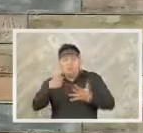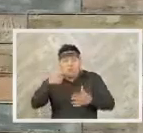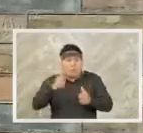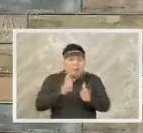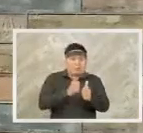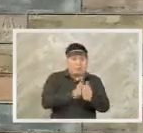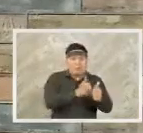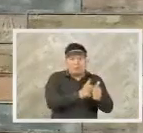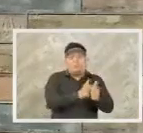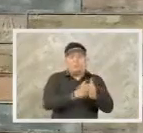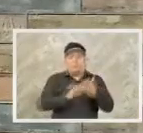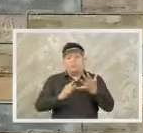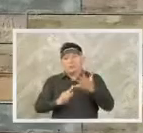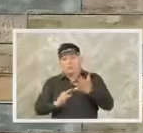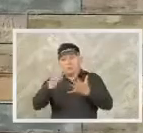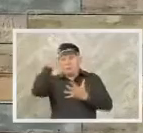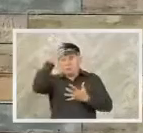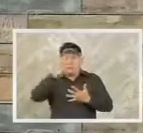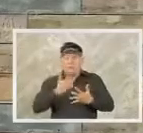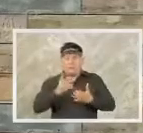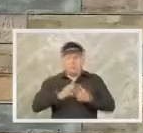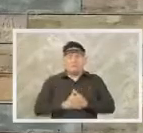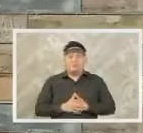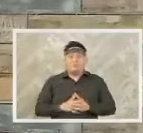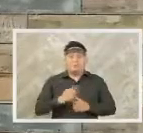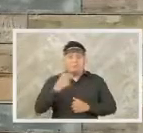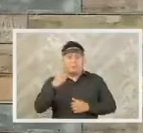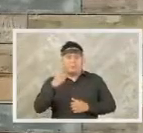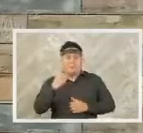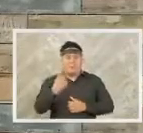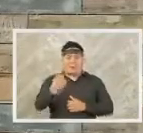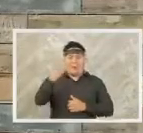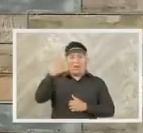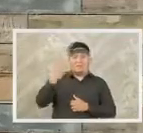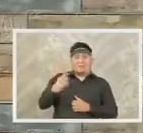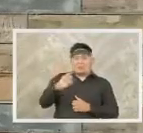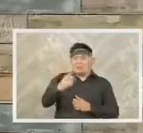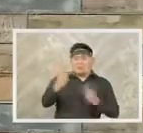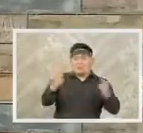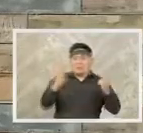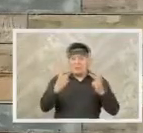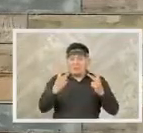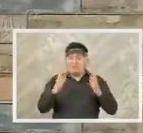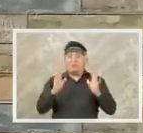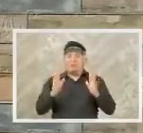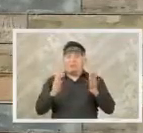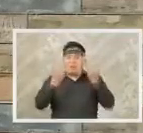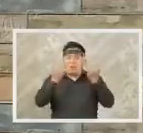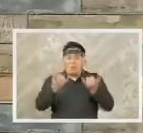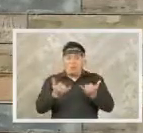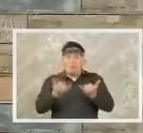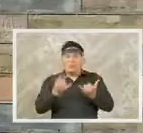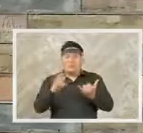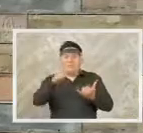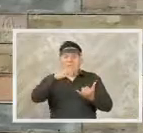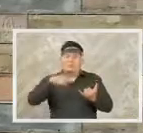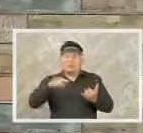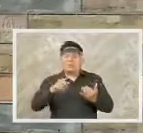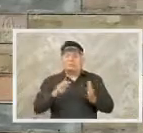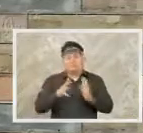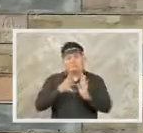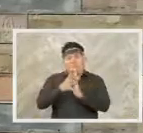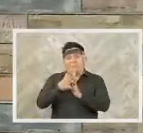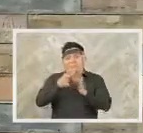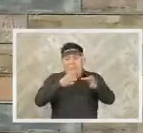supuesto, evaluación. ¿Cuál es la dinámica? Si usted me estuvo acompañando ayer, ya la tiene muy clara, pero para el que va llegando, le vuelvo a explicar, no